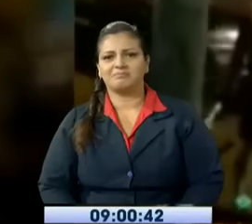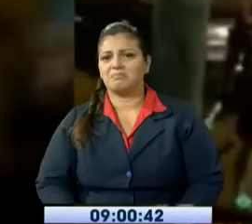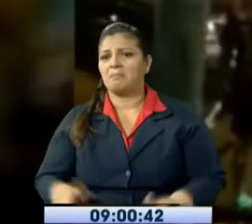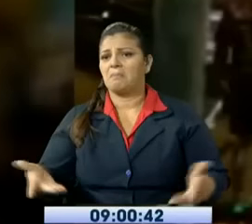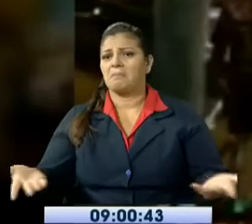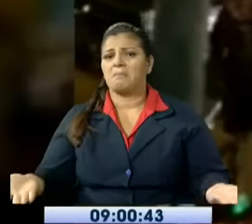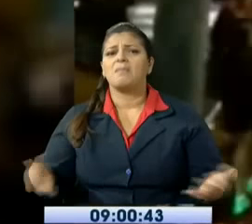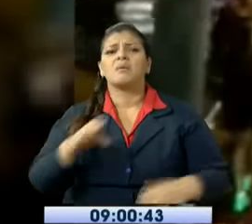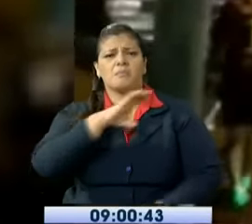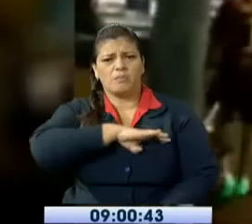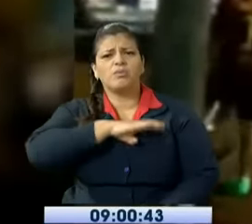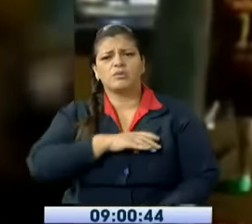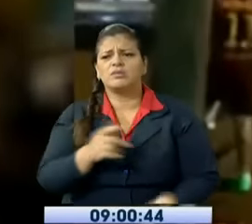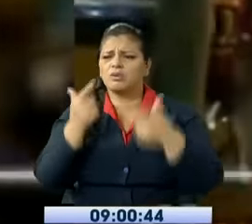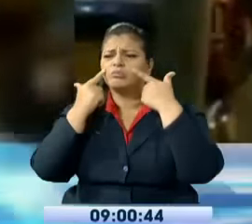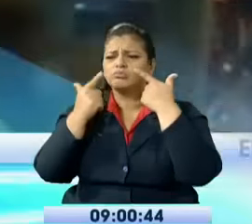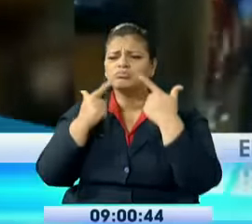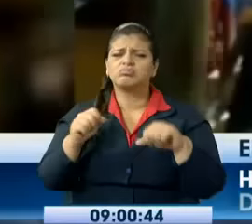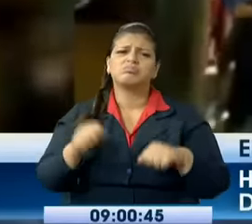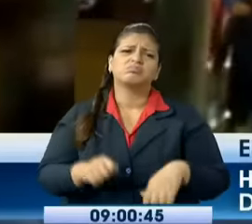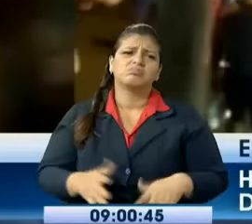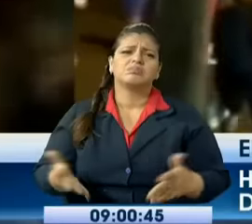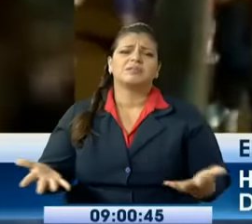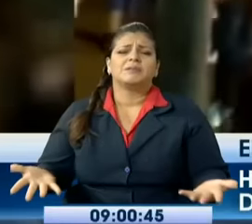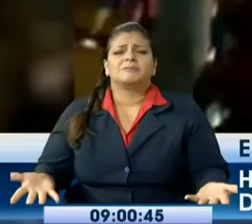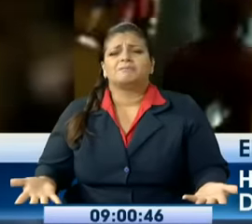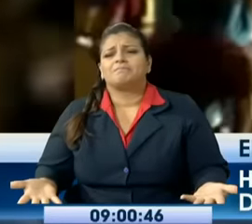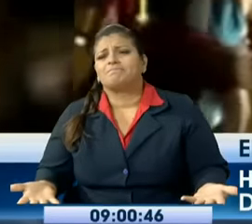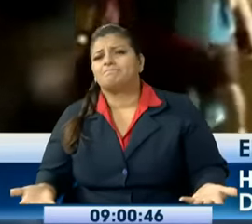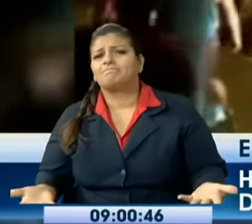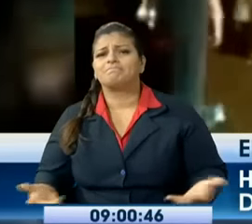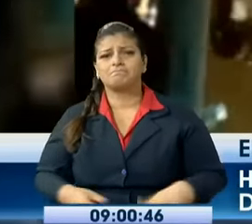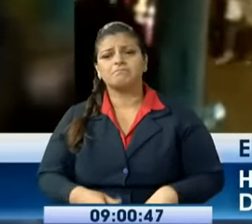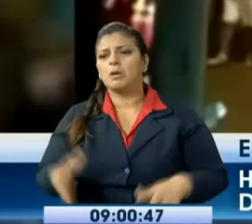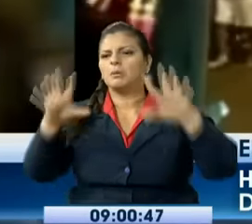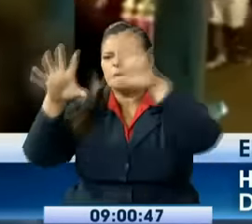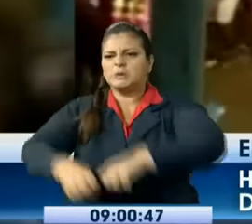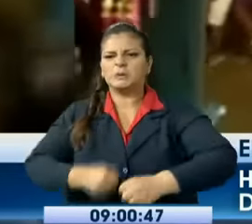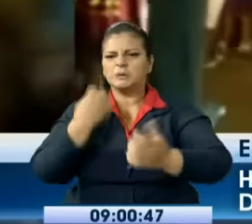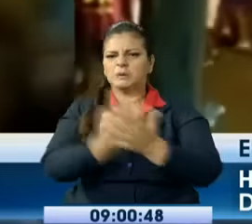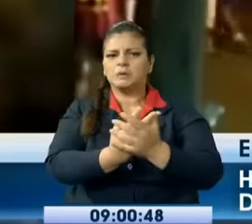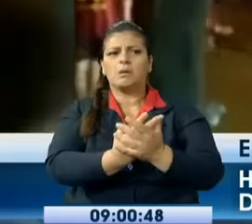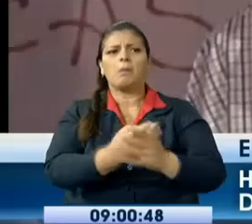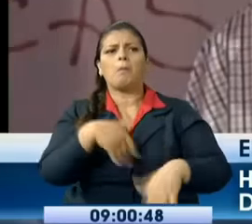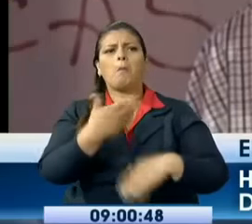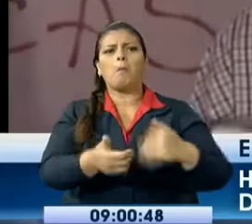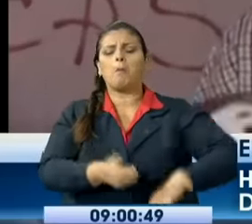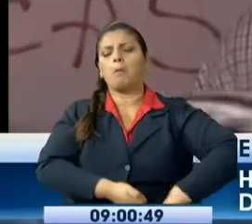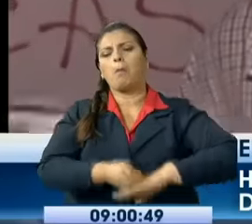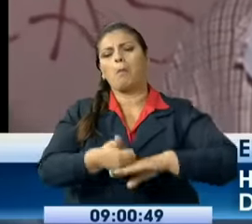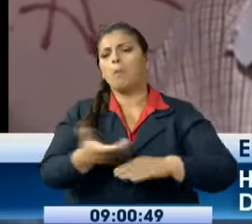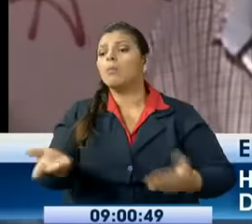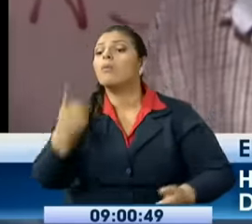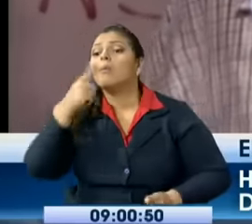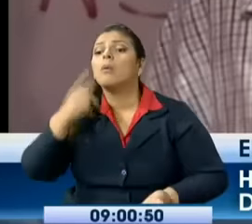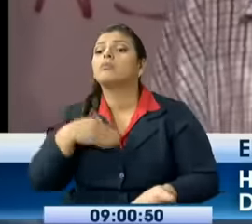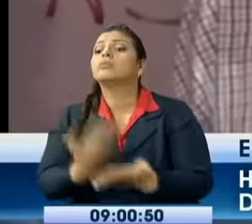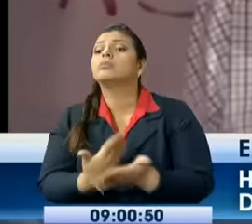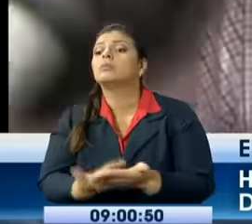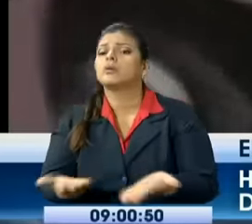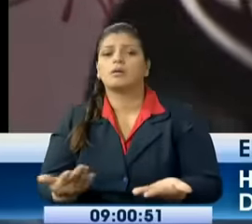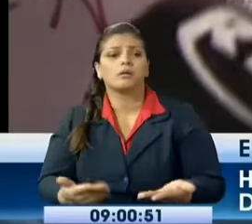desprotegido. Entonces, no es que quiera, la policía hace trabajo, ronda, pero ¿y qué saca? Los coge, llegan allá, yo no tengo